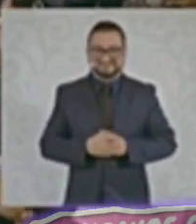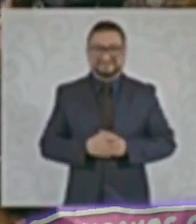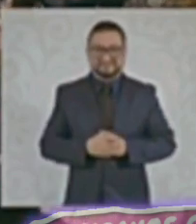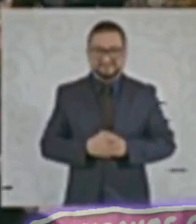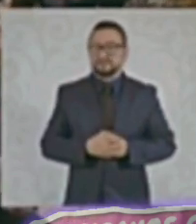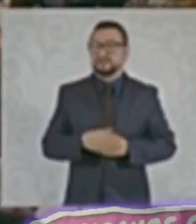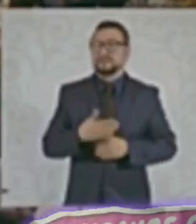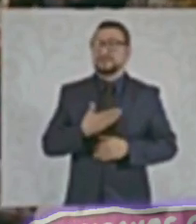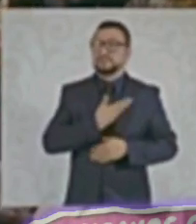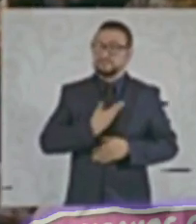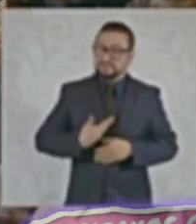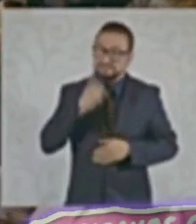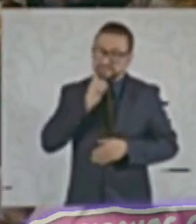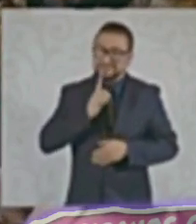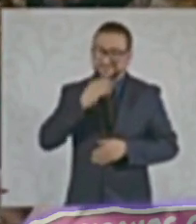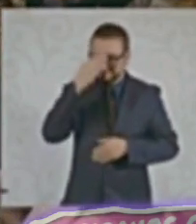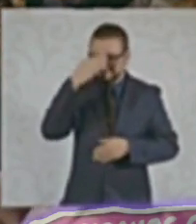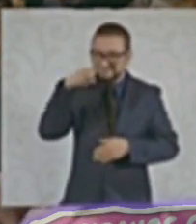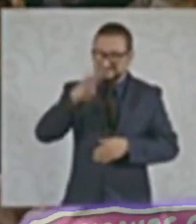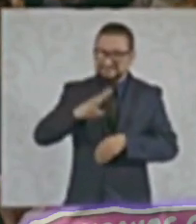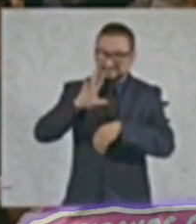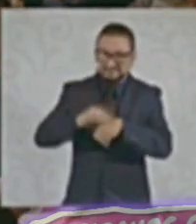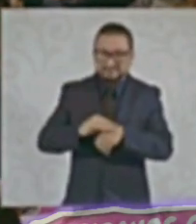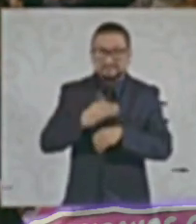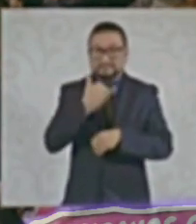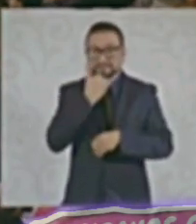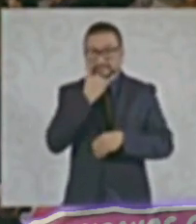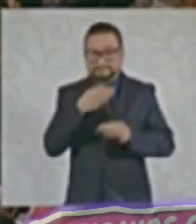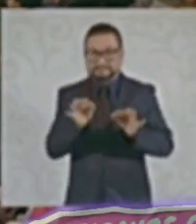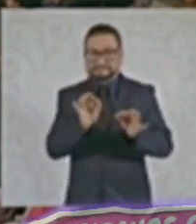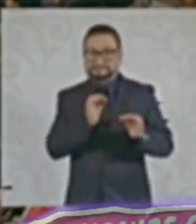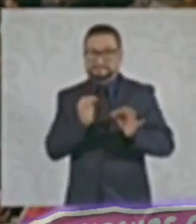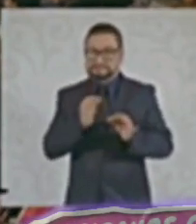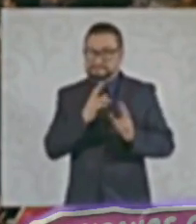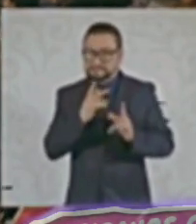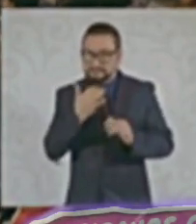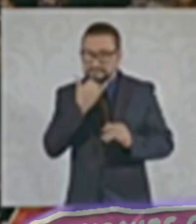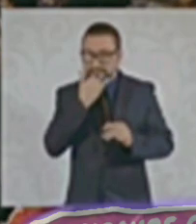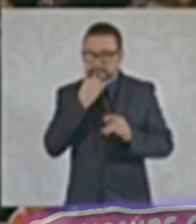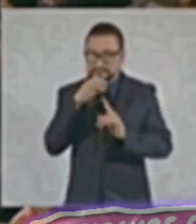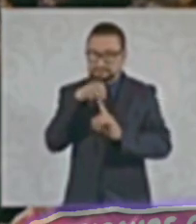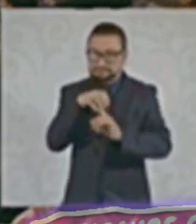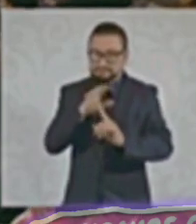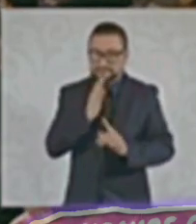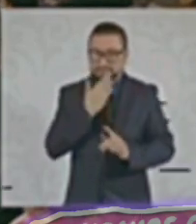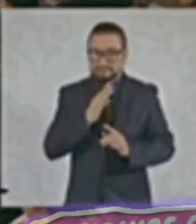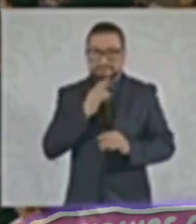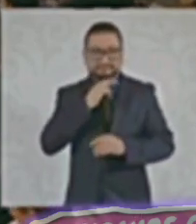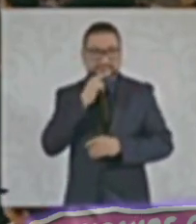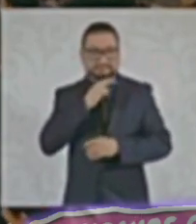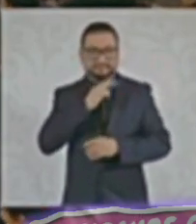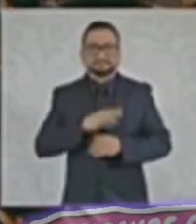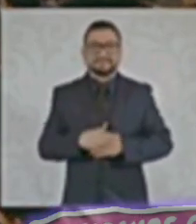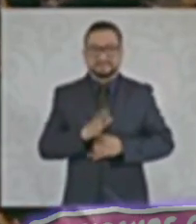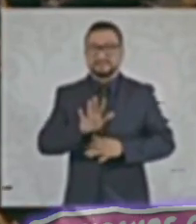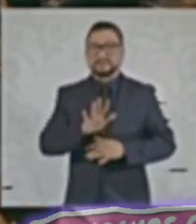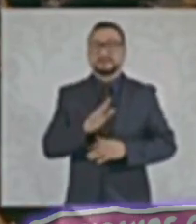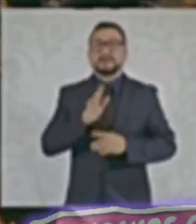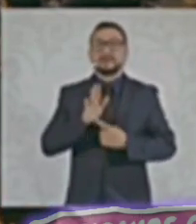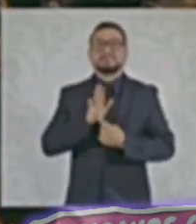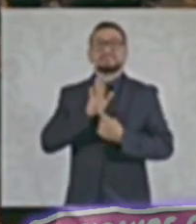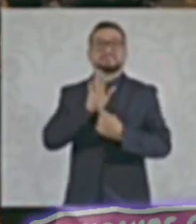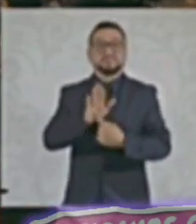Con su permiso, señora presidenta, ya estoy destruyendo el micrófono, pero ahorita lo componemos rápidamente. Les voy a